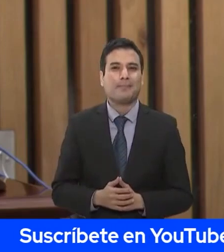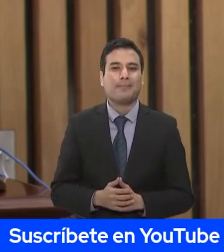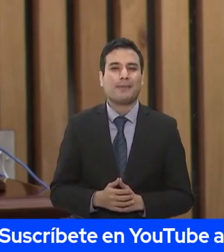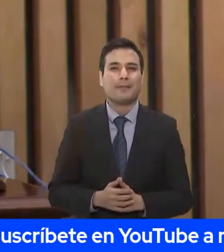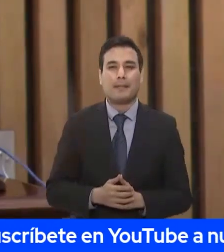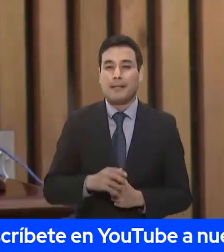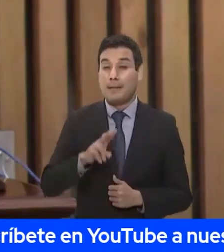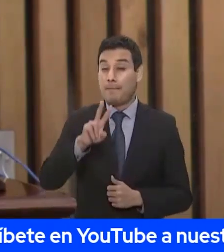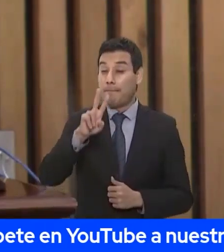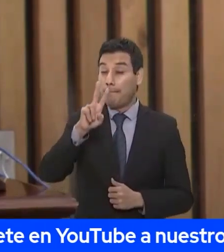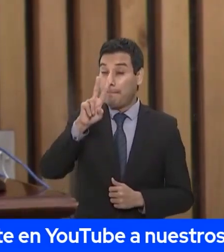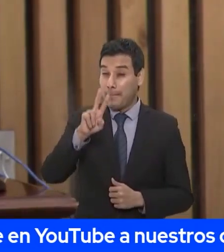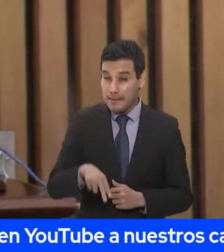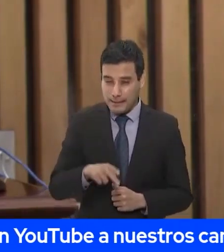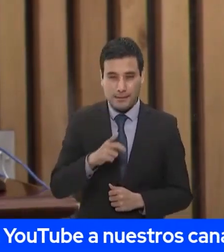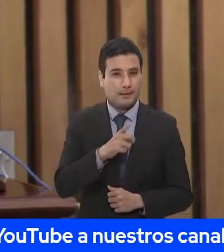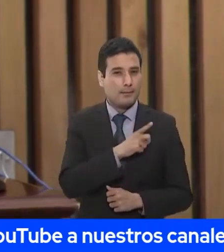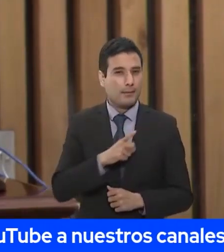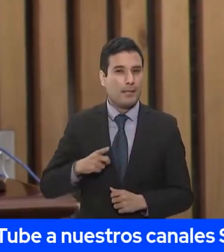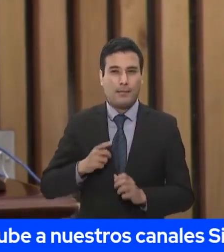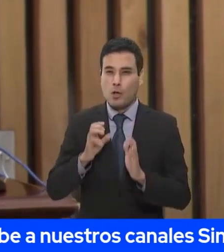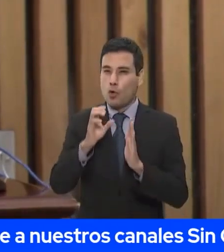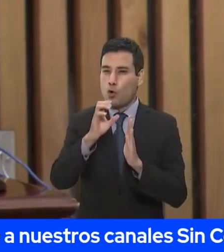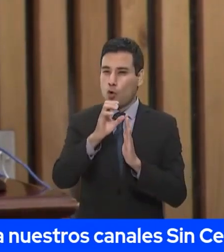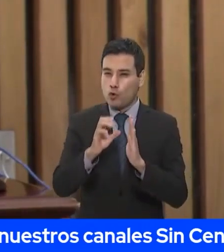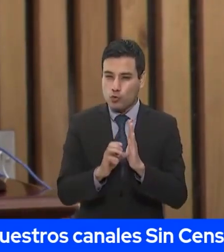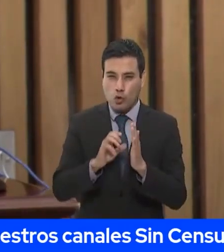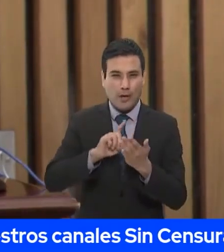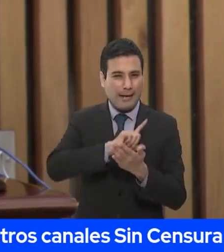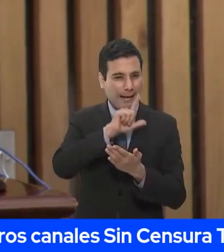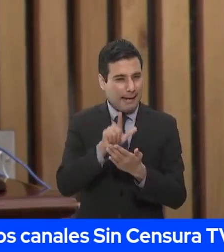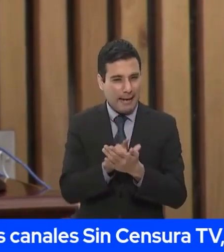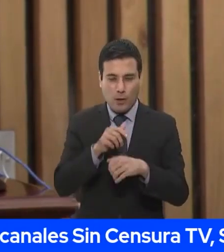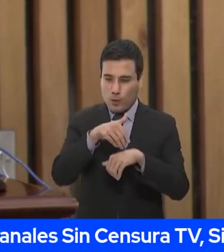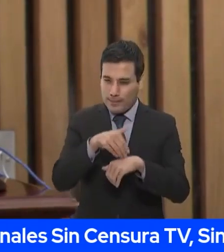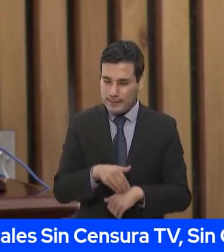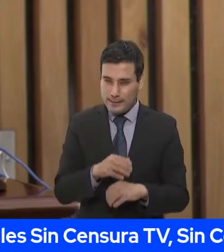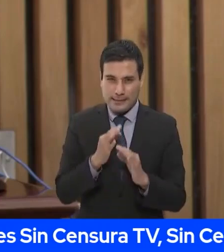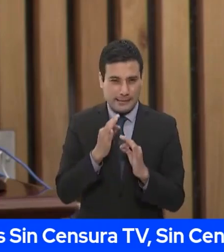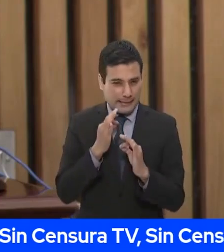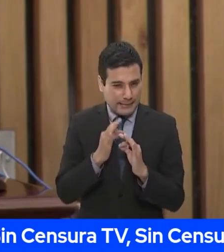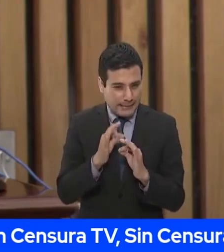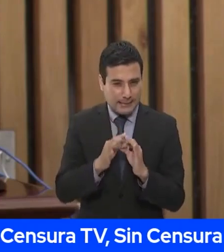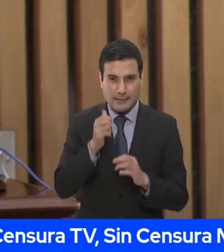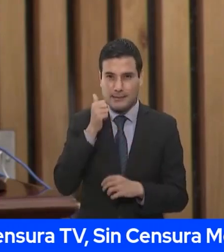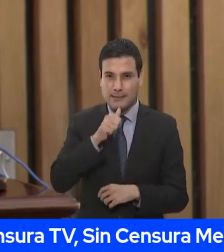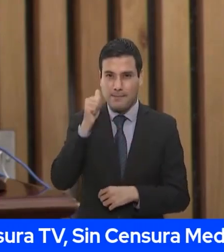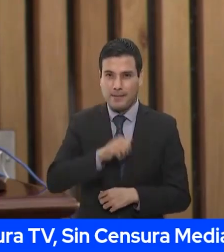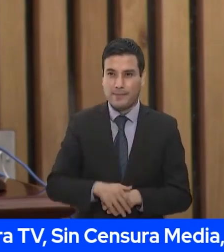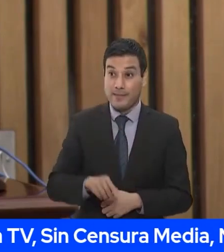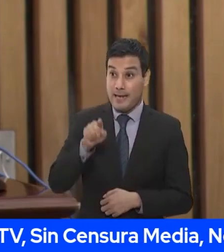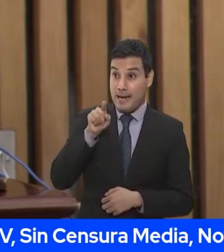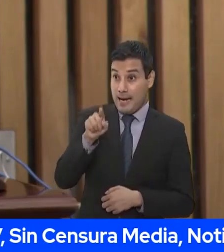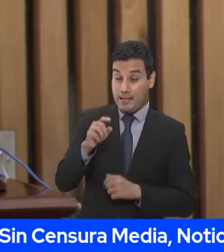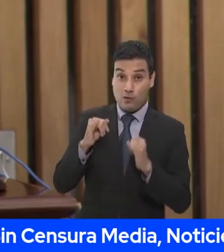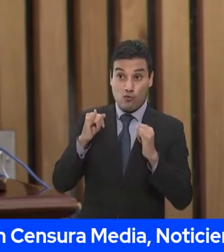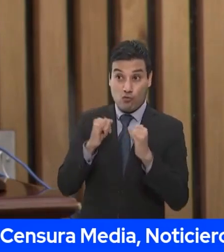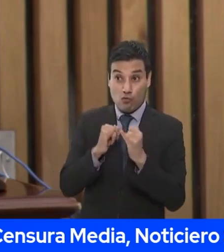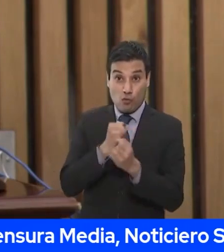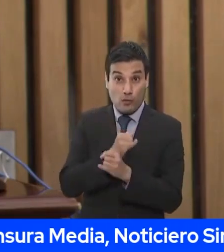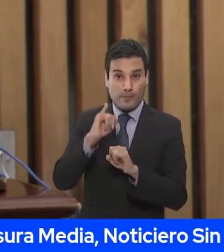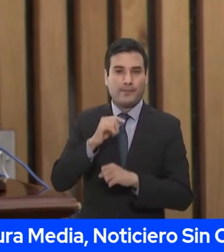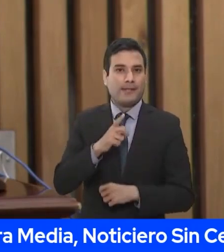la Constitución y la ley para que los órganos autónomos conserven sus capacidades de control